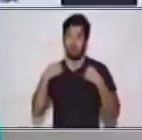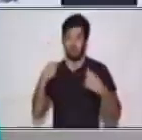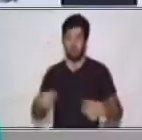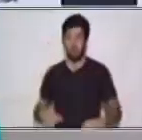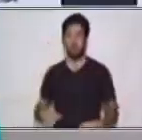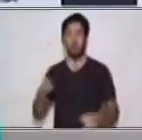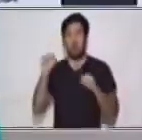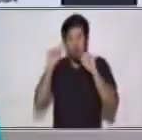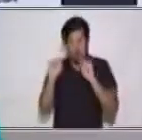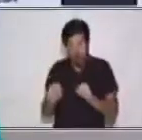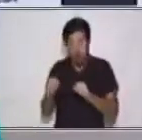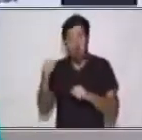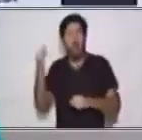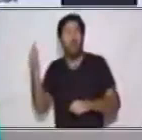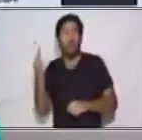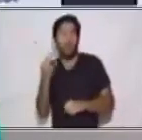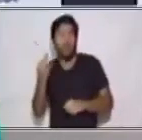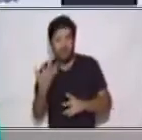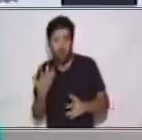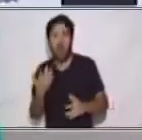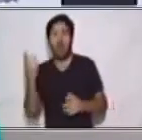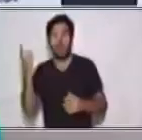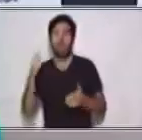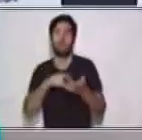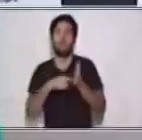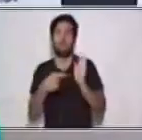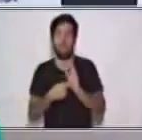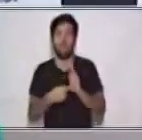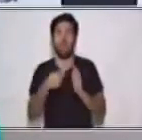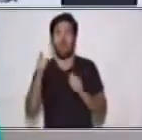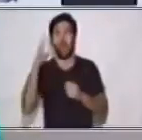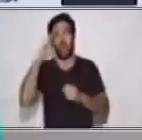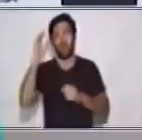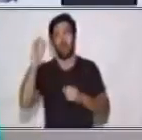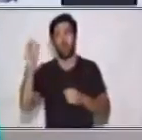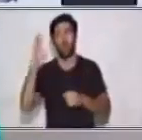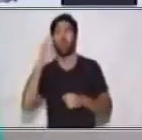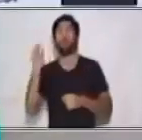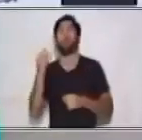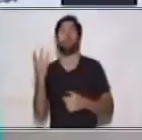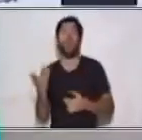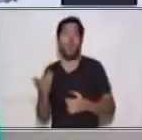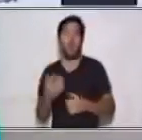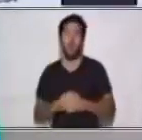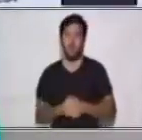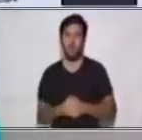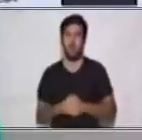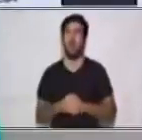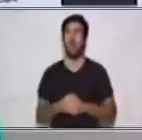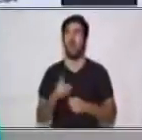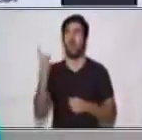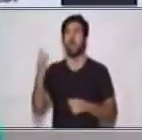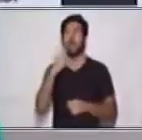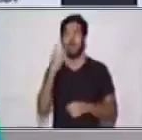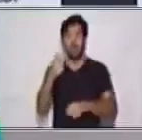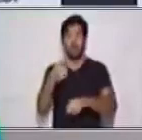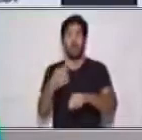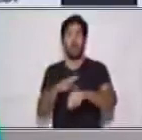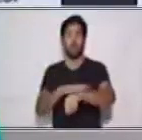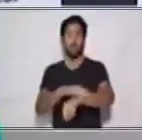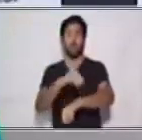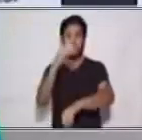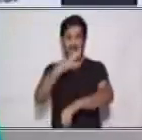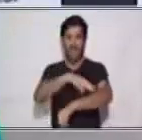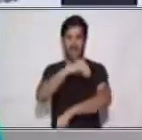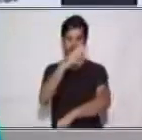arte. Acá el autor está vertiendo una opinión, porque está valorando cómo son esos